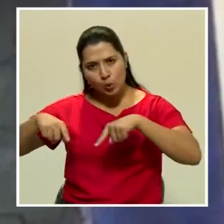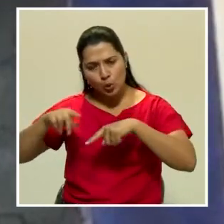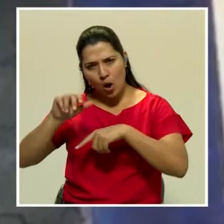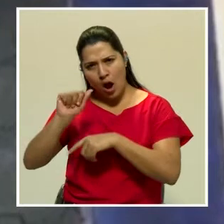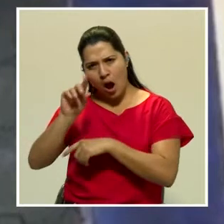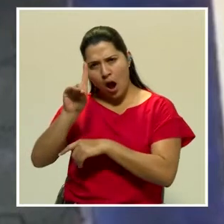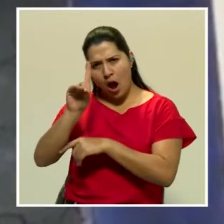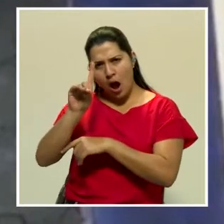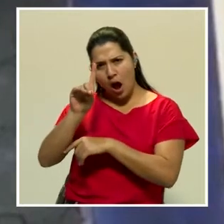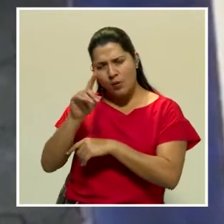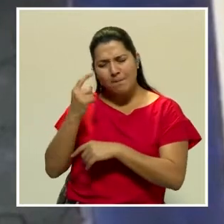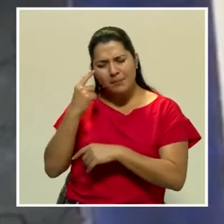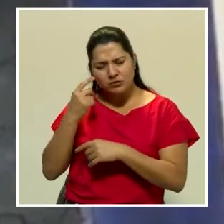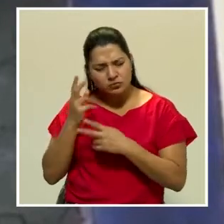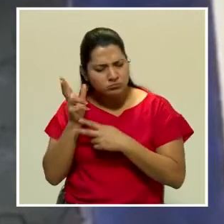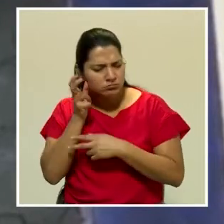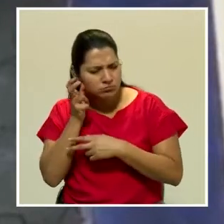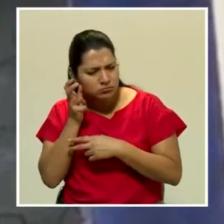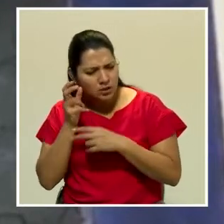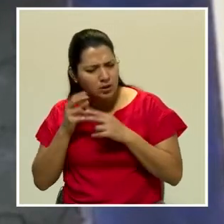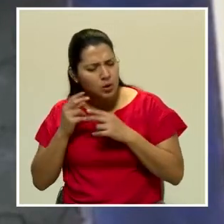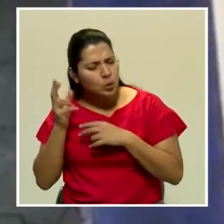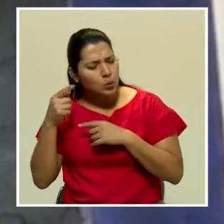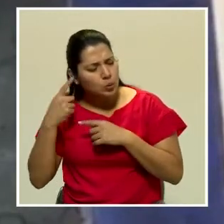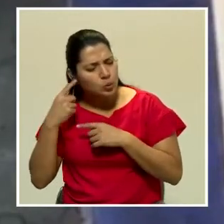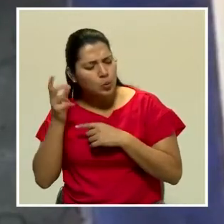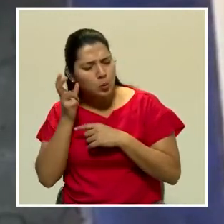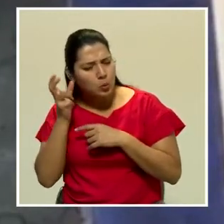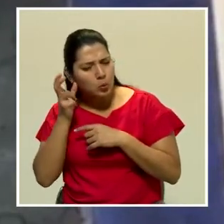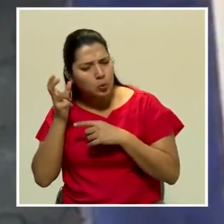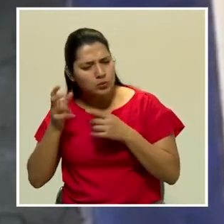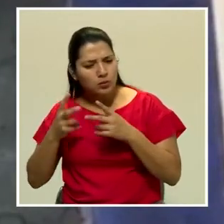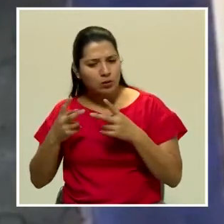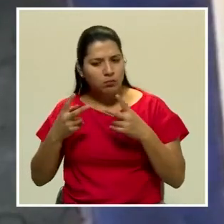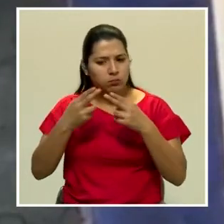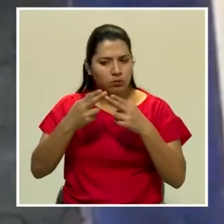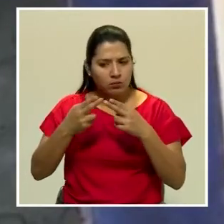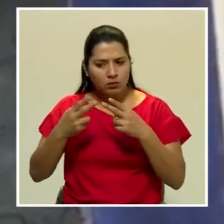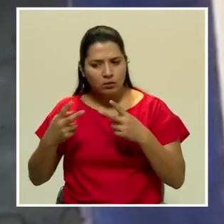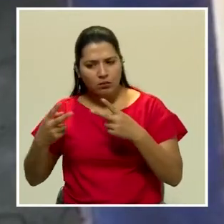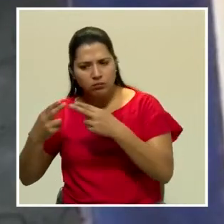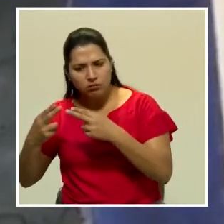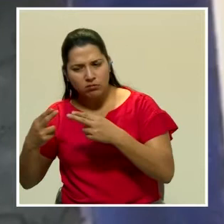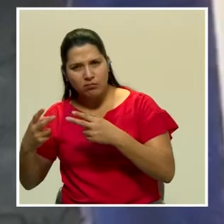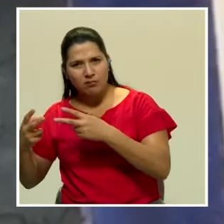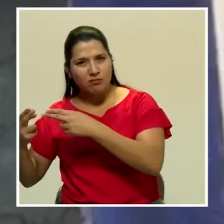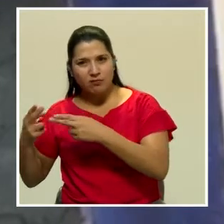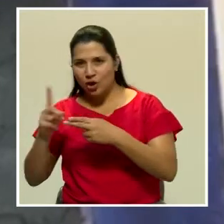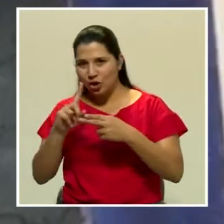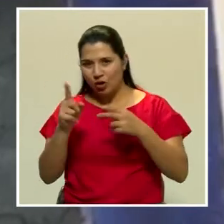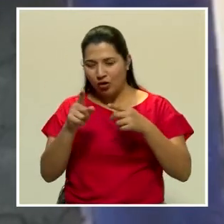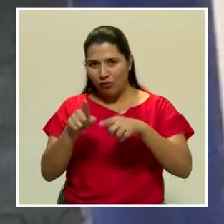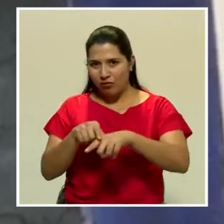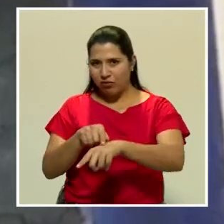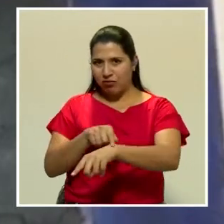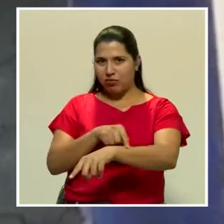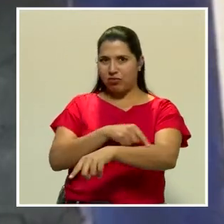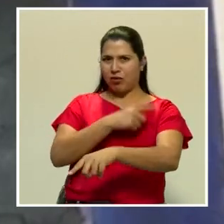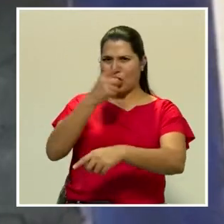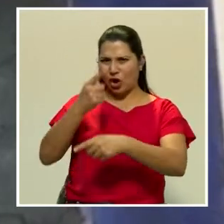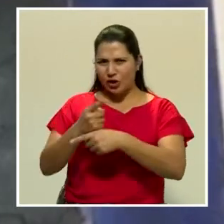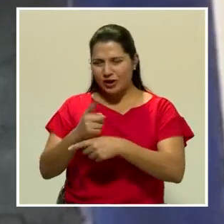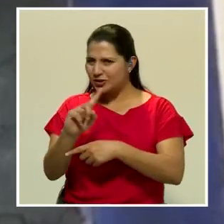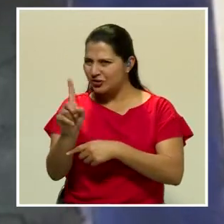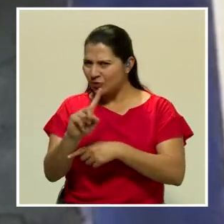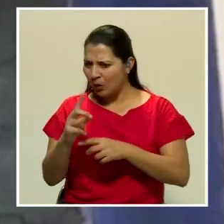señor presidente de la República, algunos ministros y los asesores de la UPAD. De inmediato solicité una